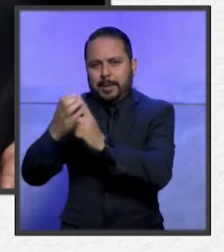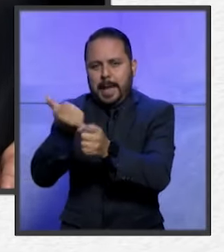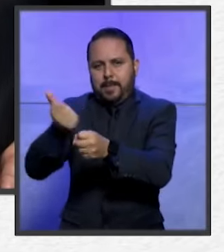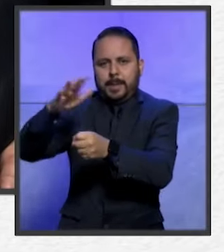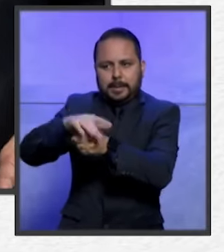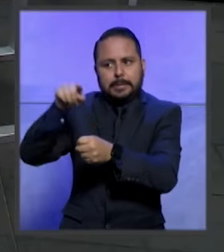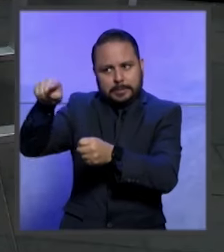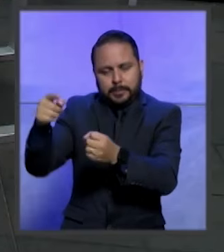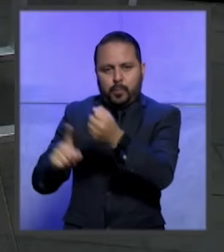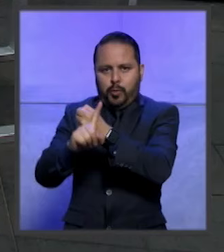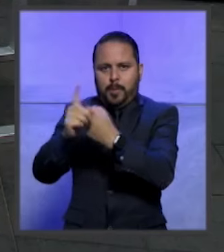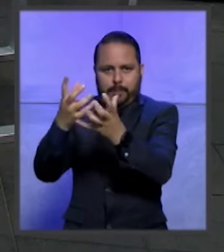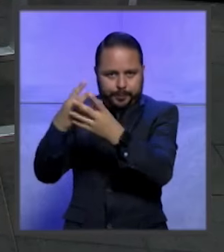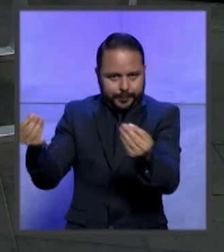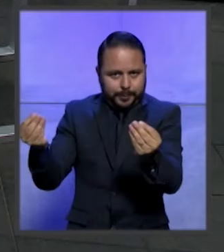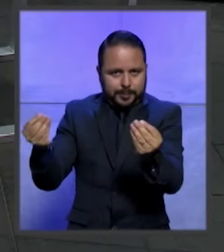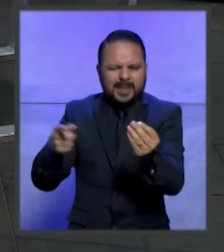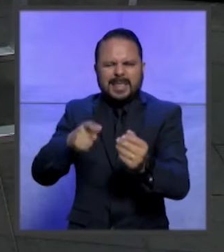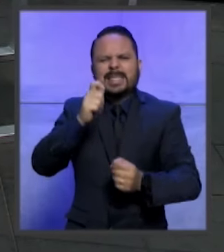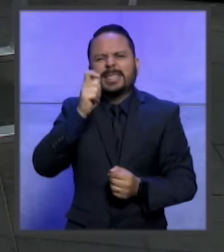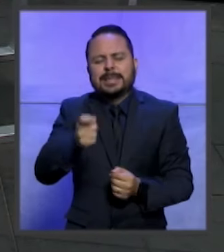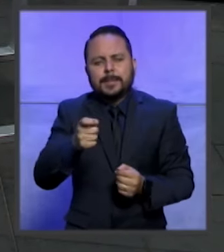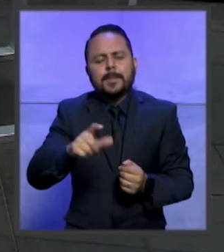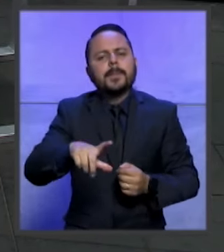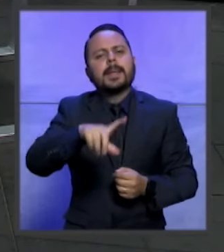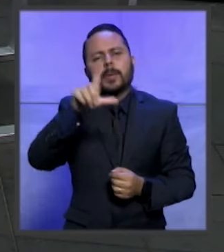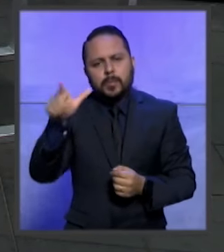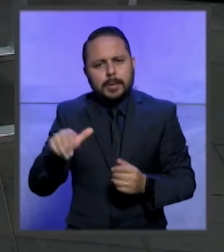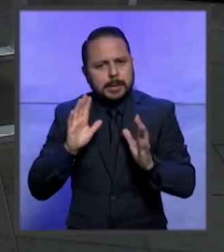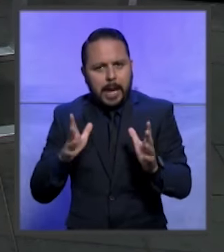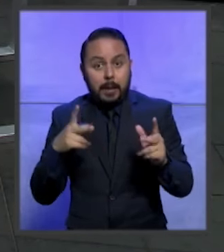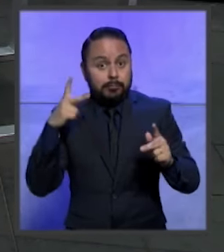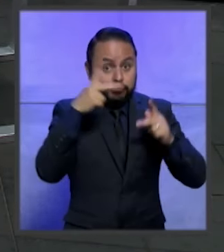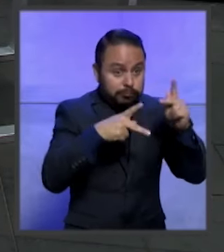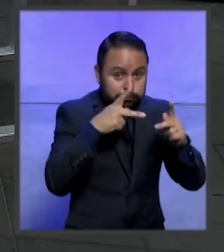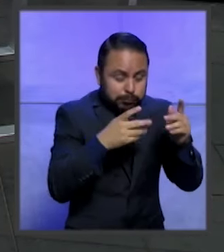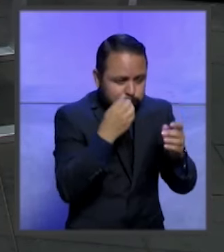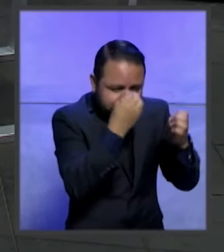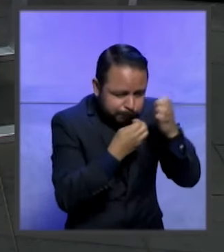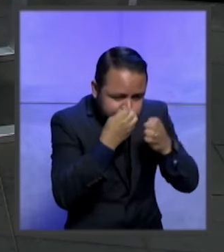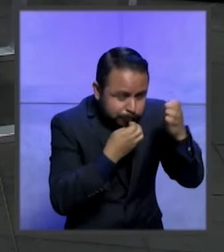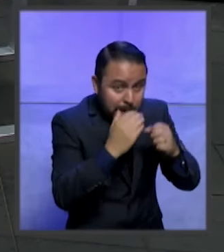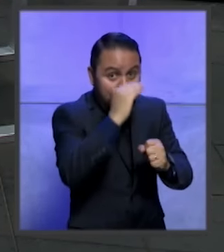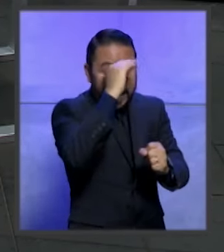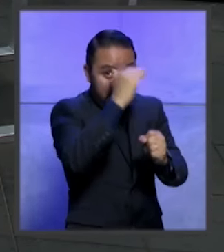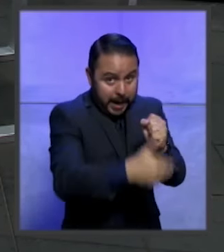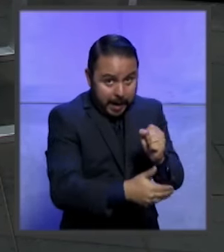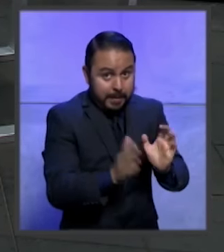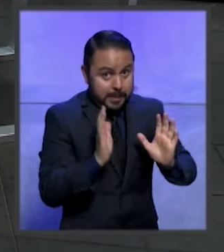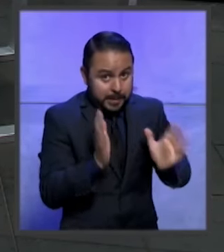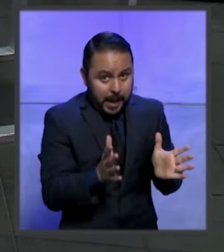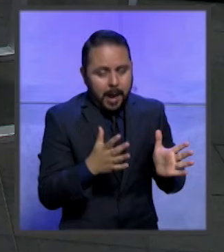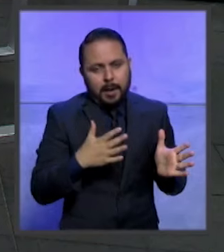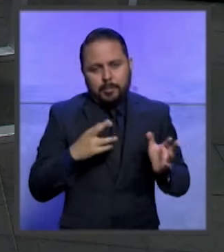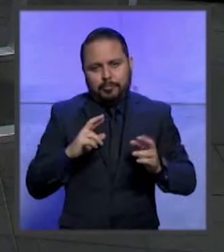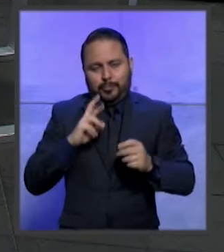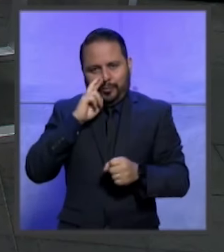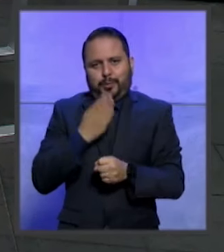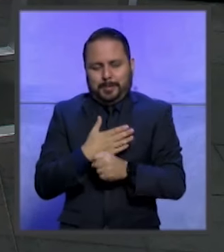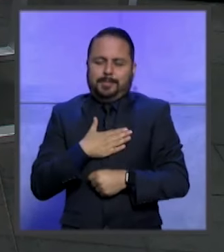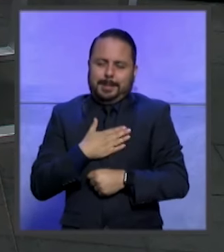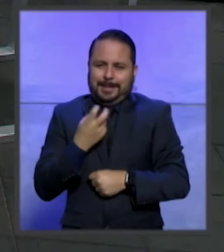administración y esto qué implica pues eh después de concluir las las visitas eh eh que es una de